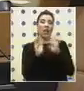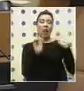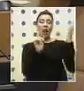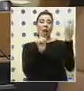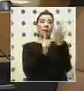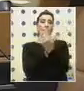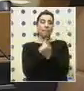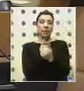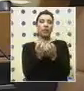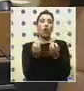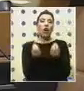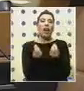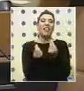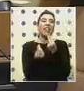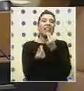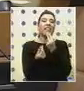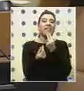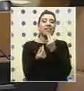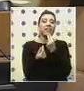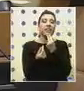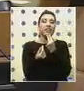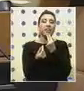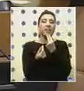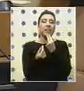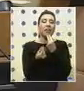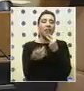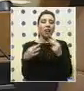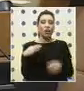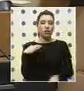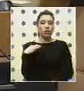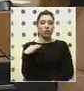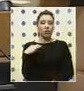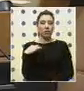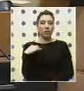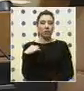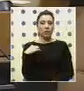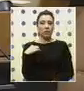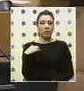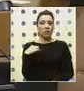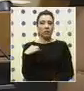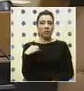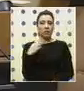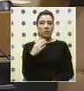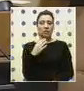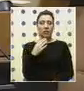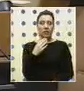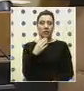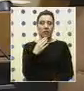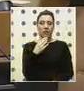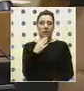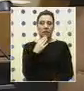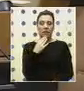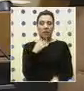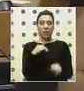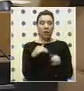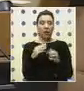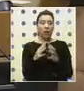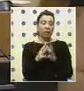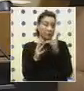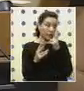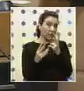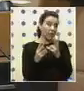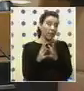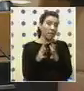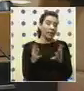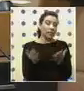o en la calidad de vida de dicho ciudadano. Por otra parte, se hace creciente la